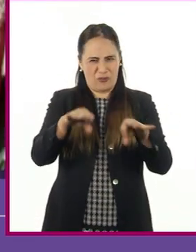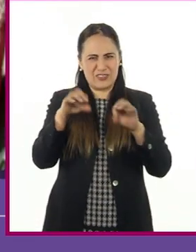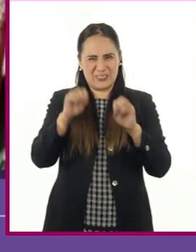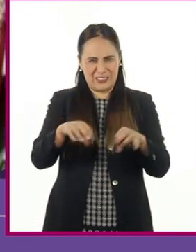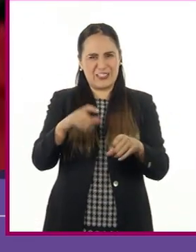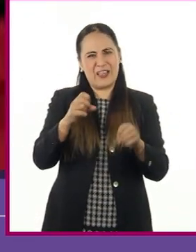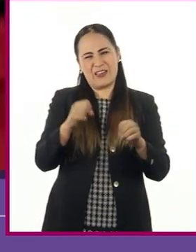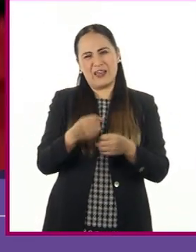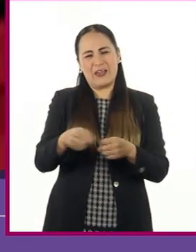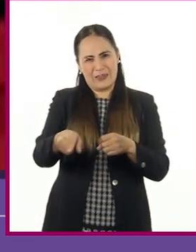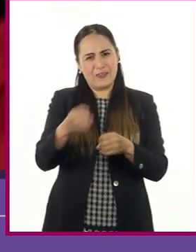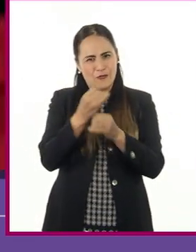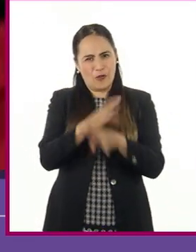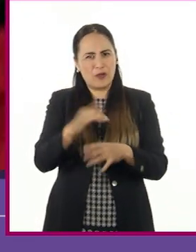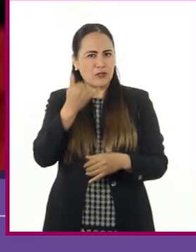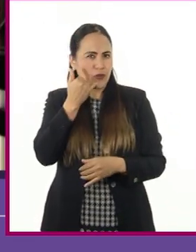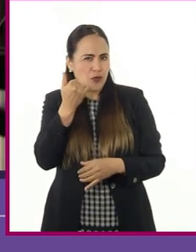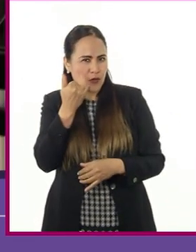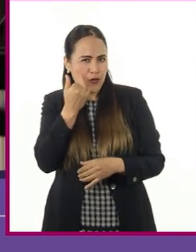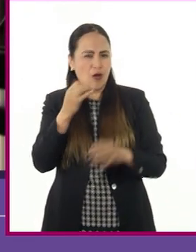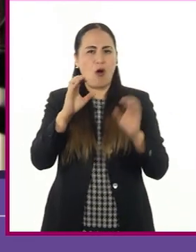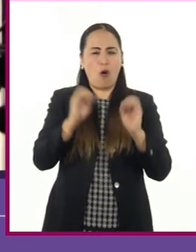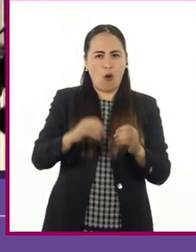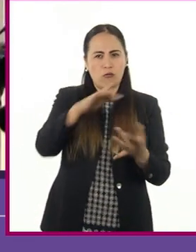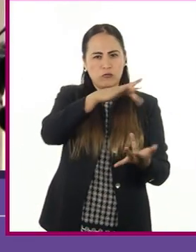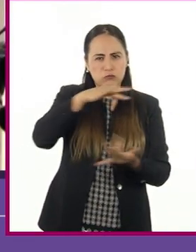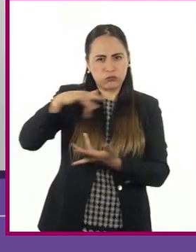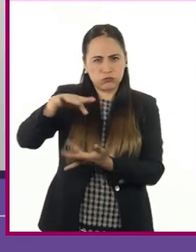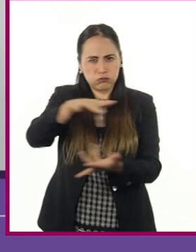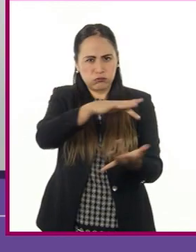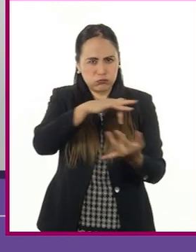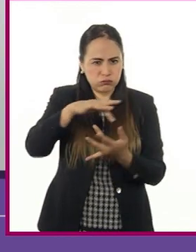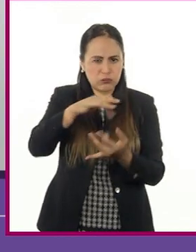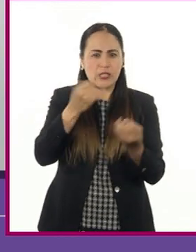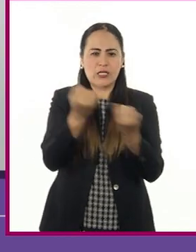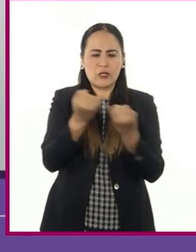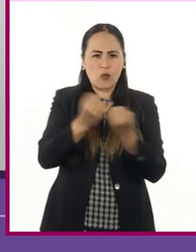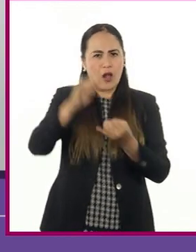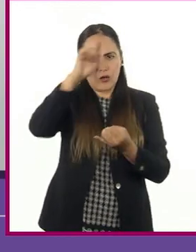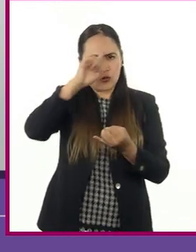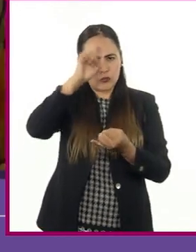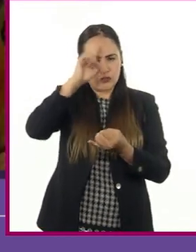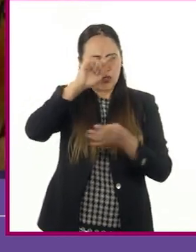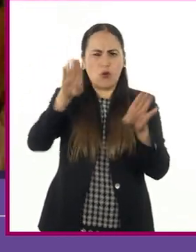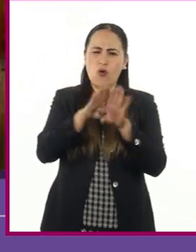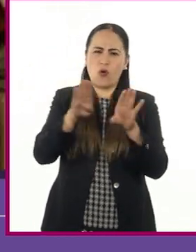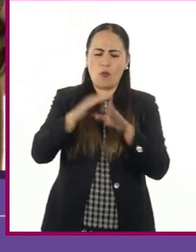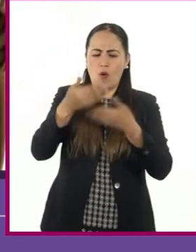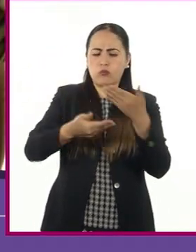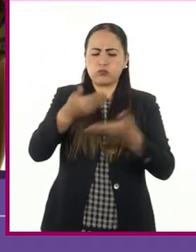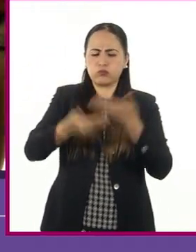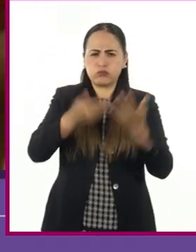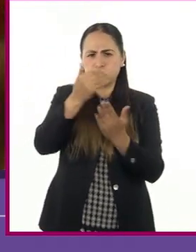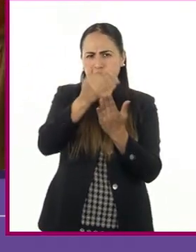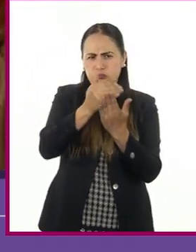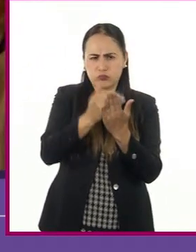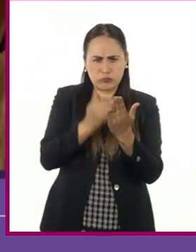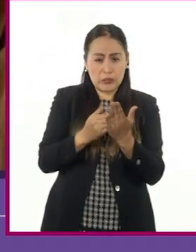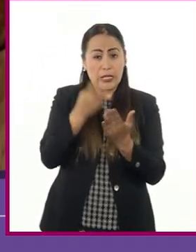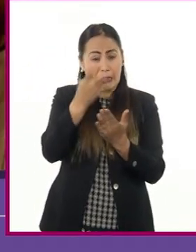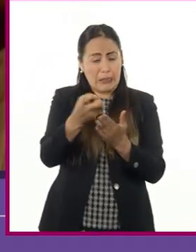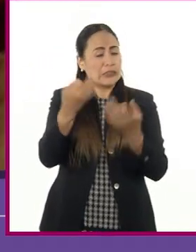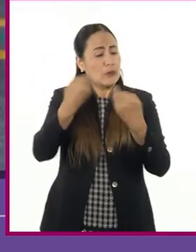vía telefónica y en redes sociales, además de orientar sobre trámites y procedimientos, por lo que su labor también